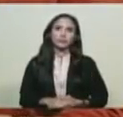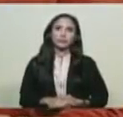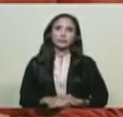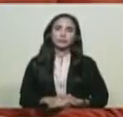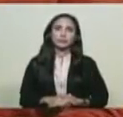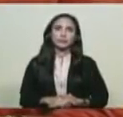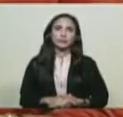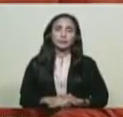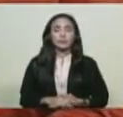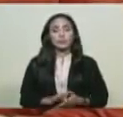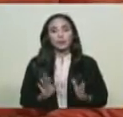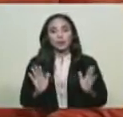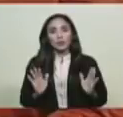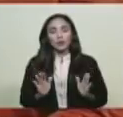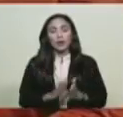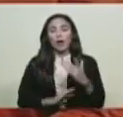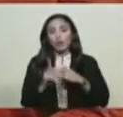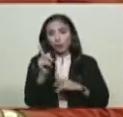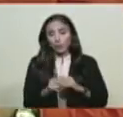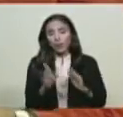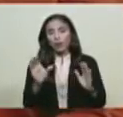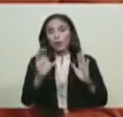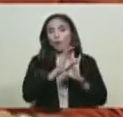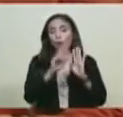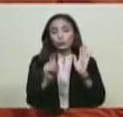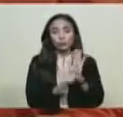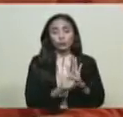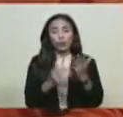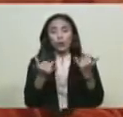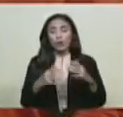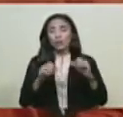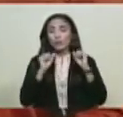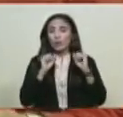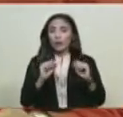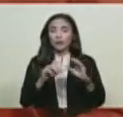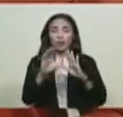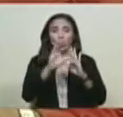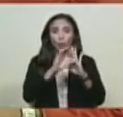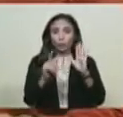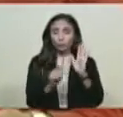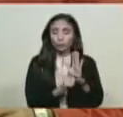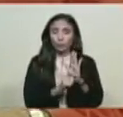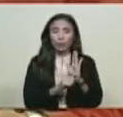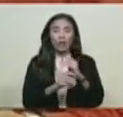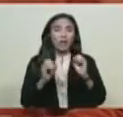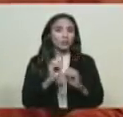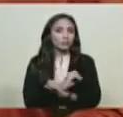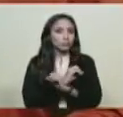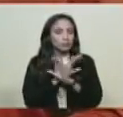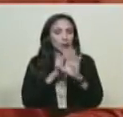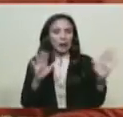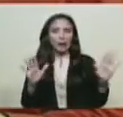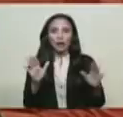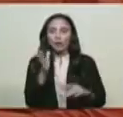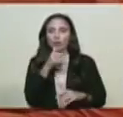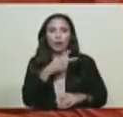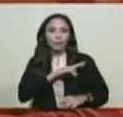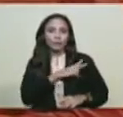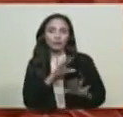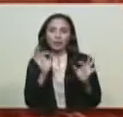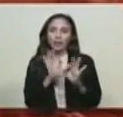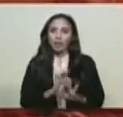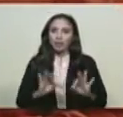que la Constitución está tajante, clara y la